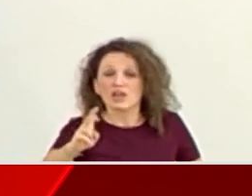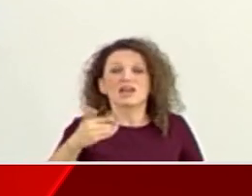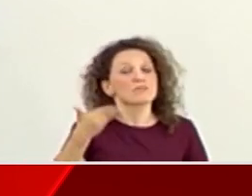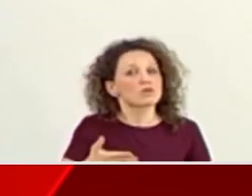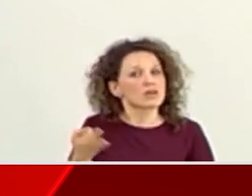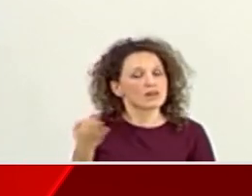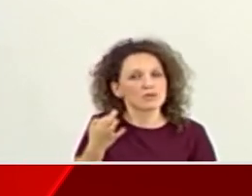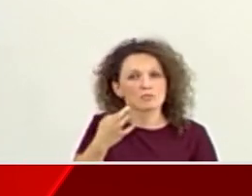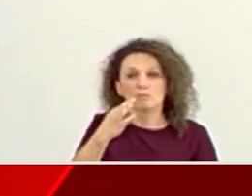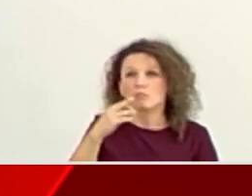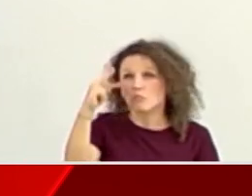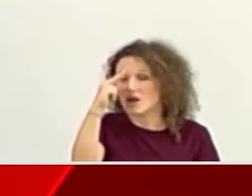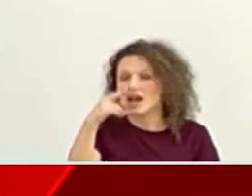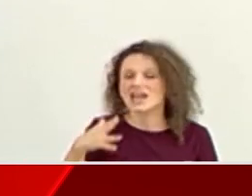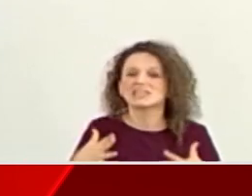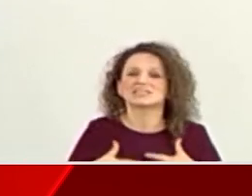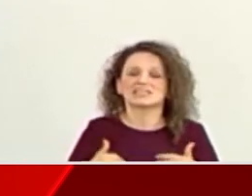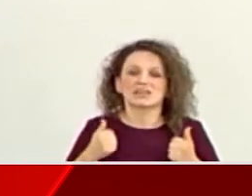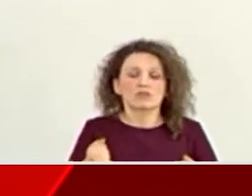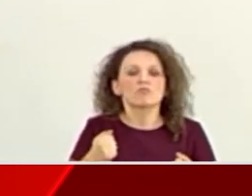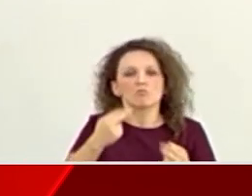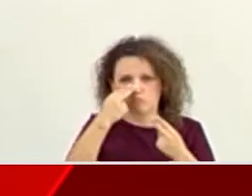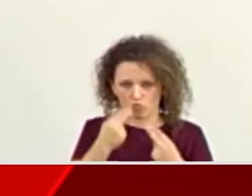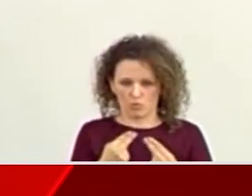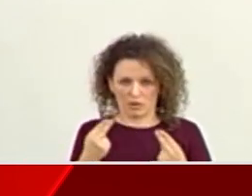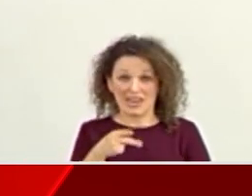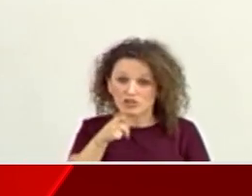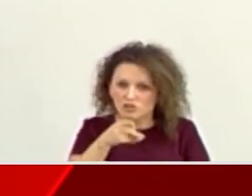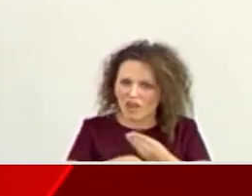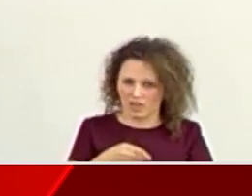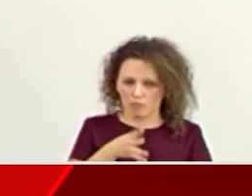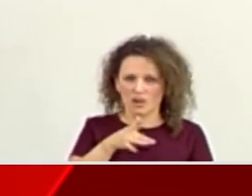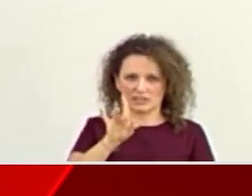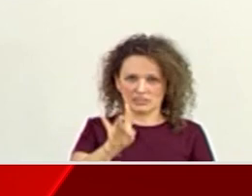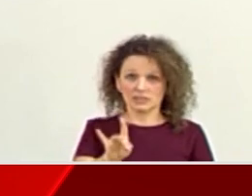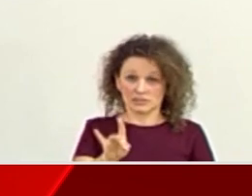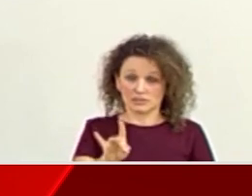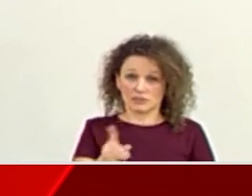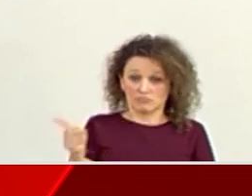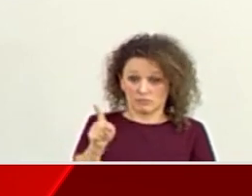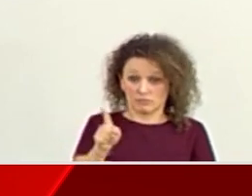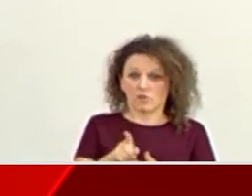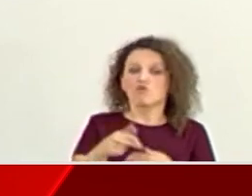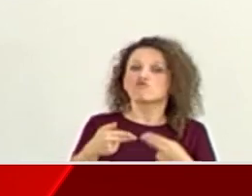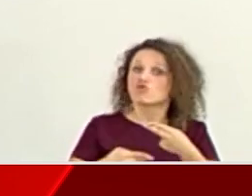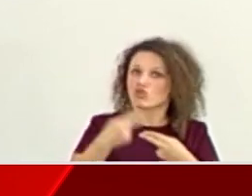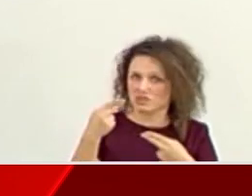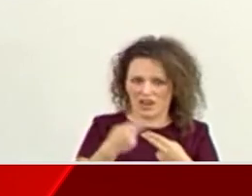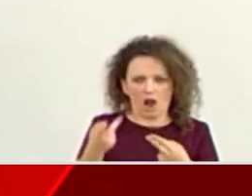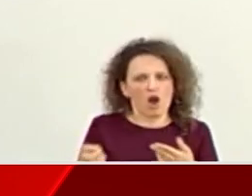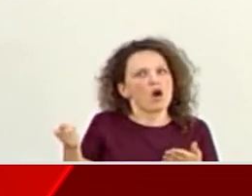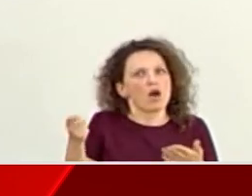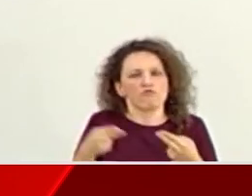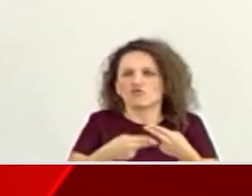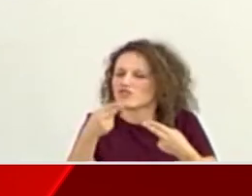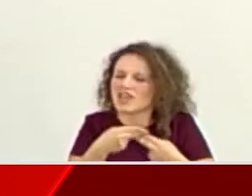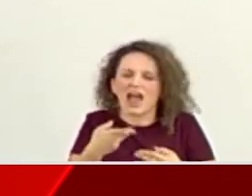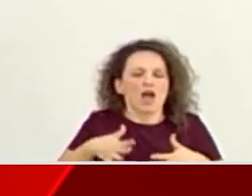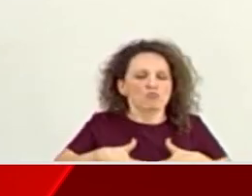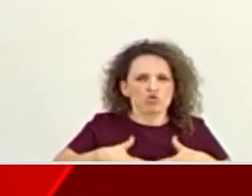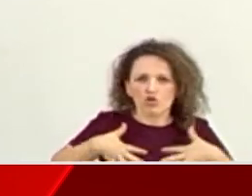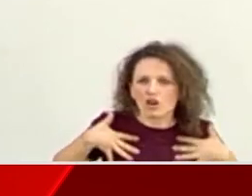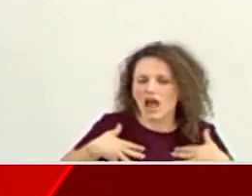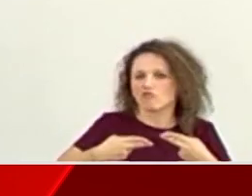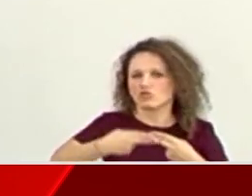canalla, un miserable, culpa nada más y nada menos a estas personas, a estas gentes de bien, de los contagios y de